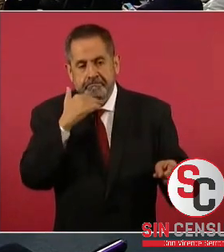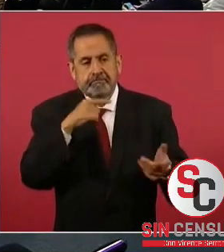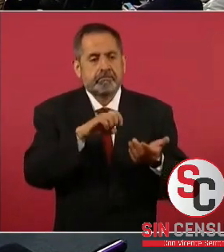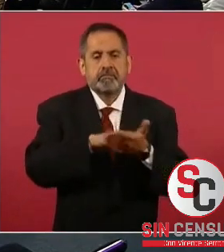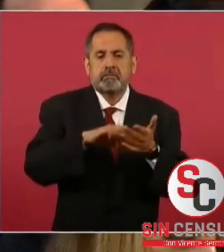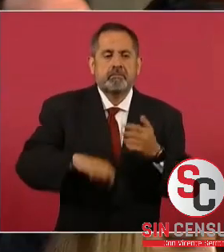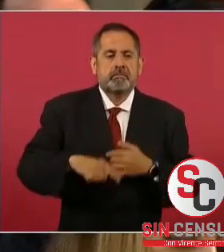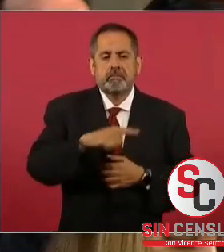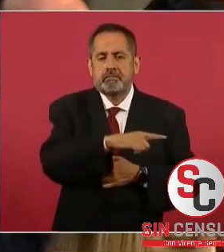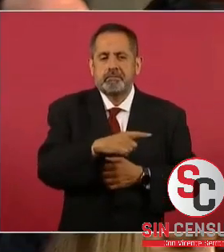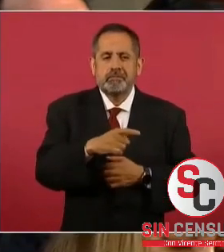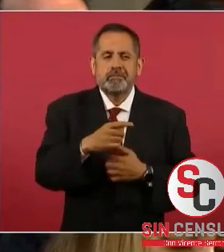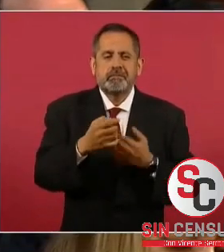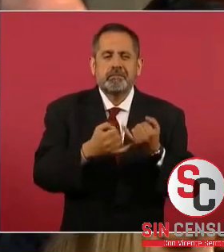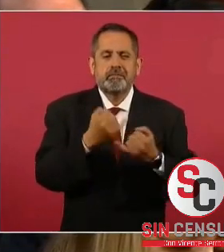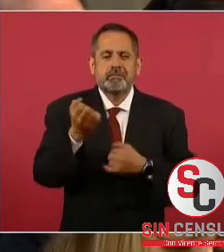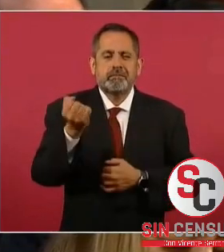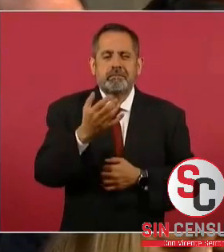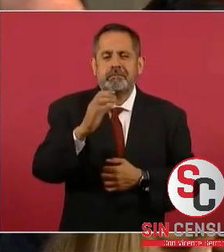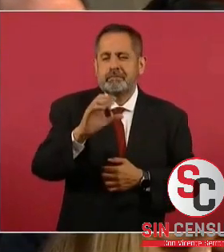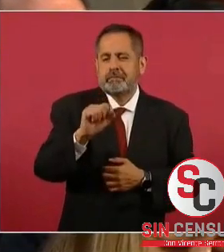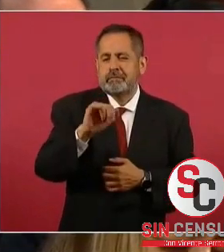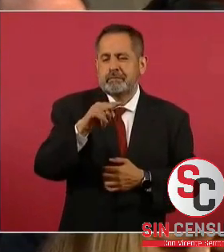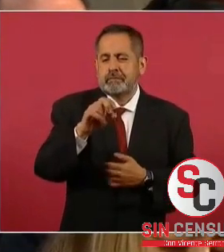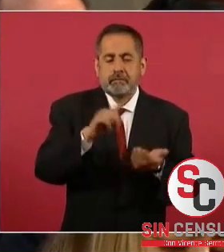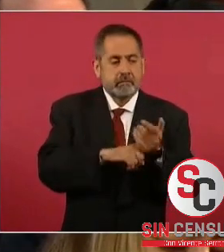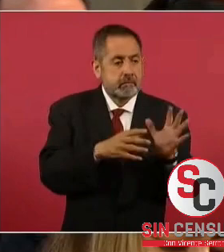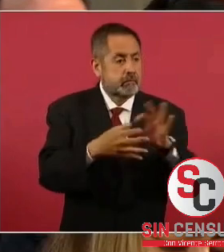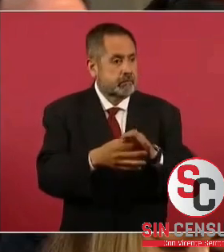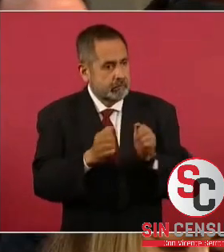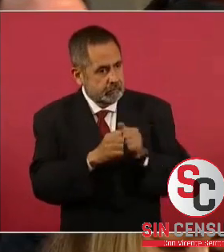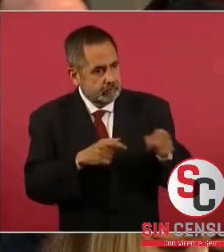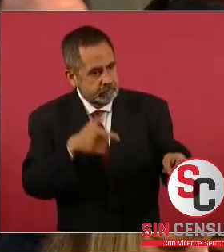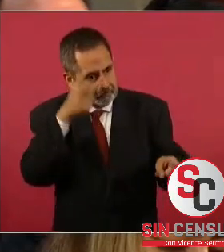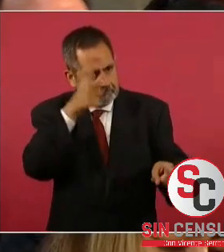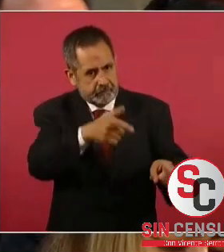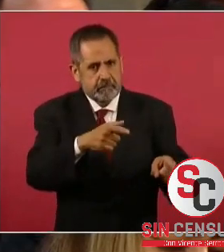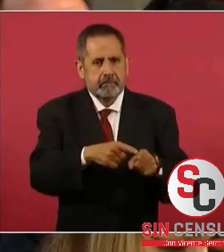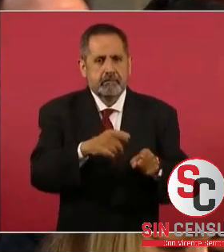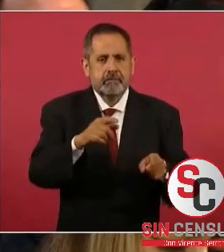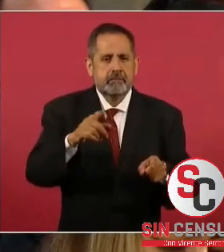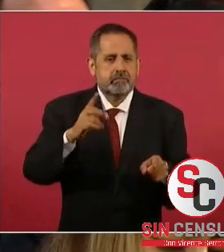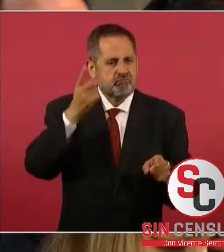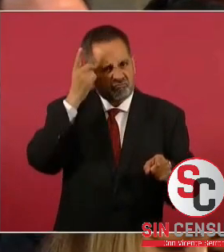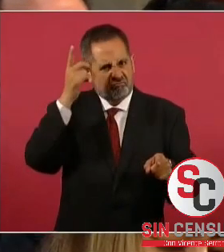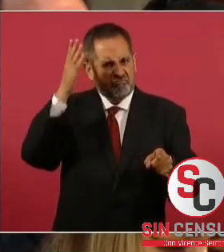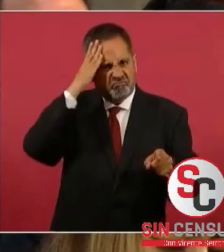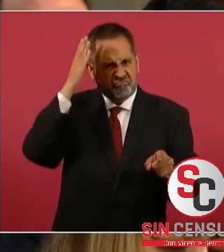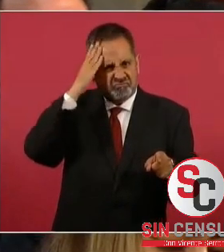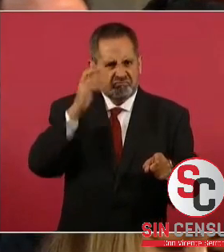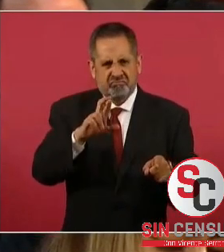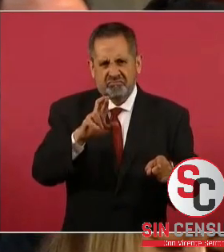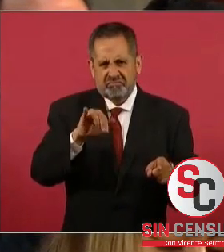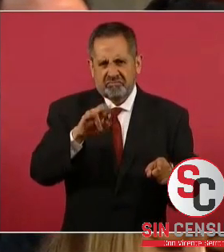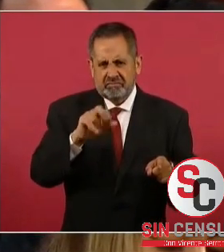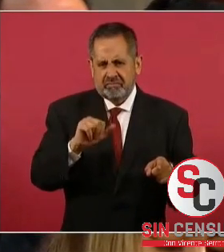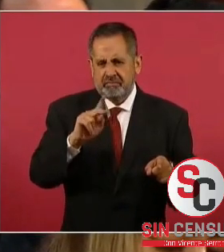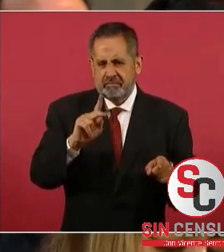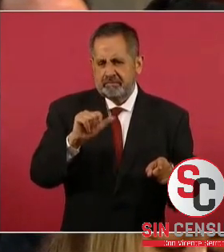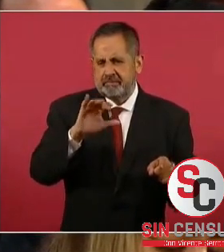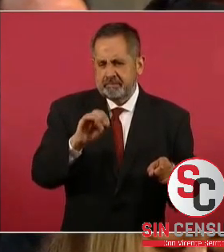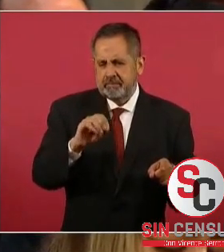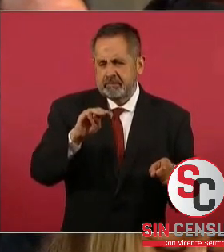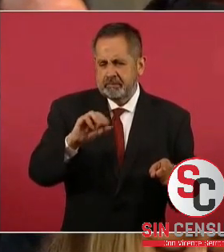de los casinos, se da un vínculo con el que se conoce como zar de los casinos, Riva Palacio Magaña, otro